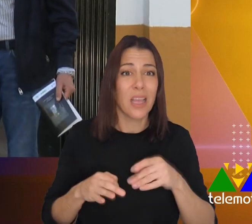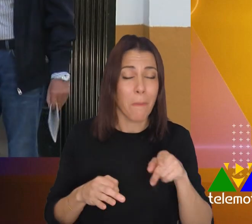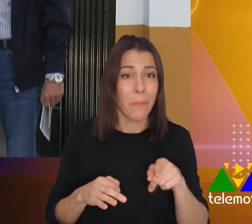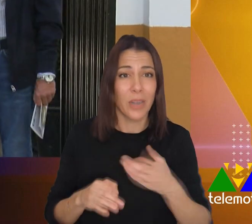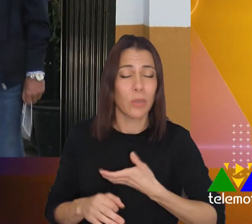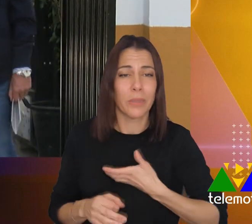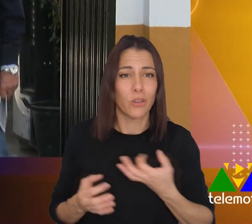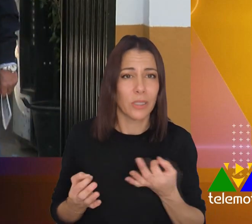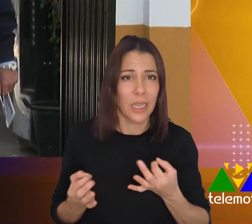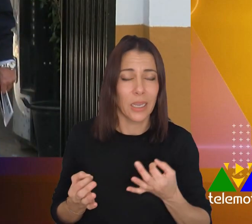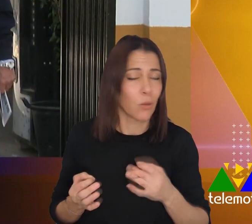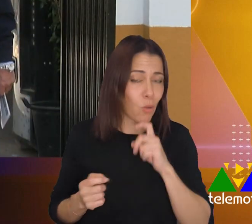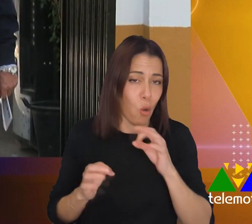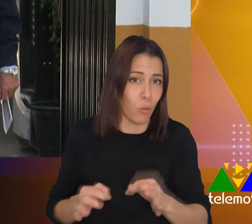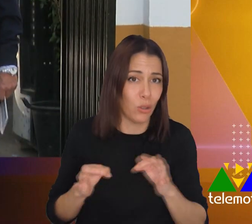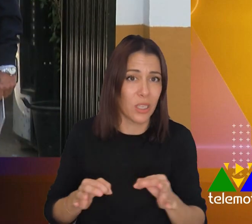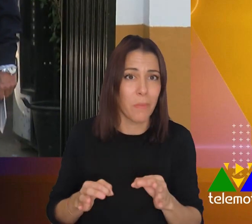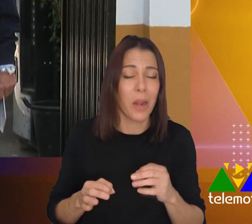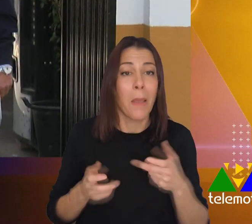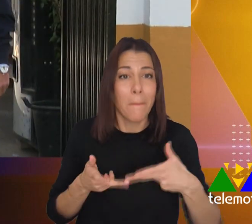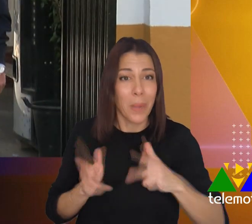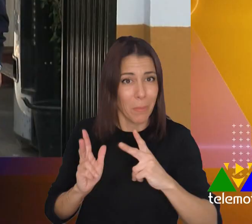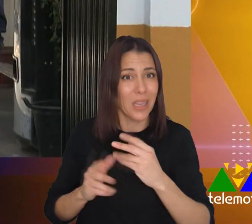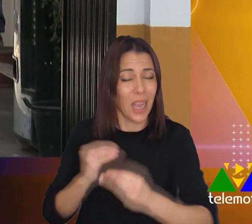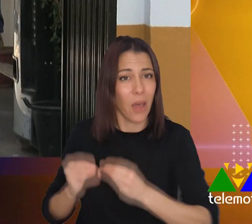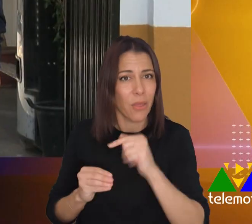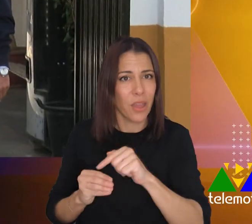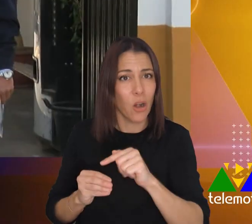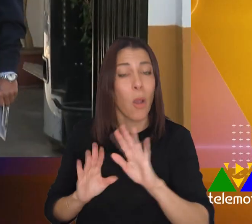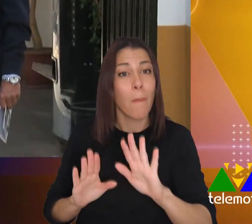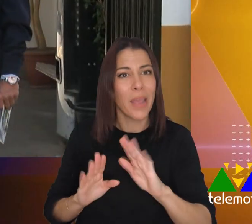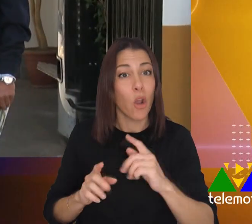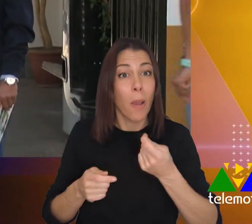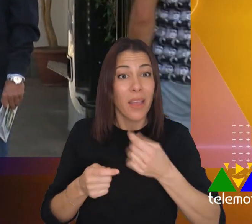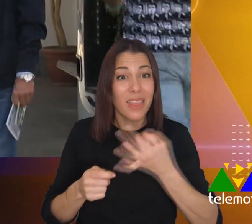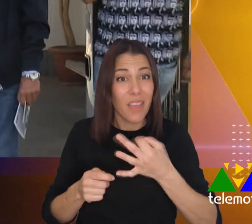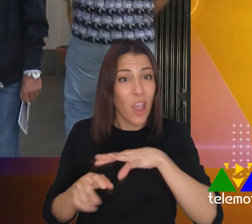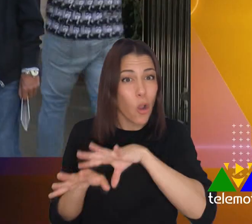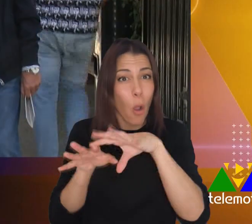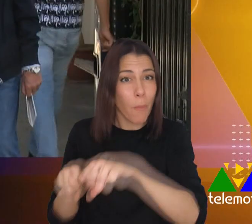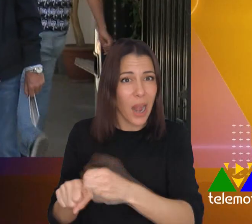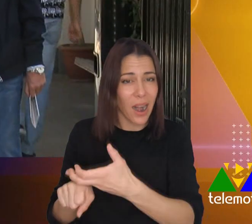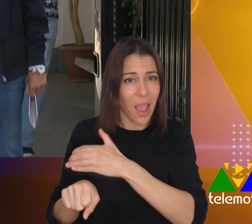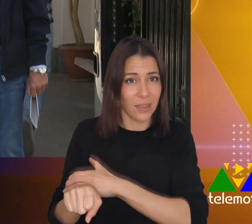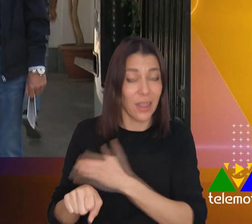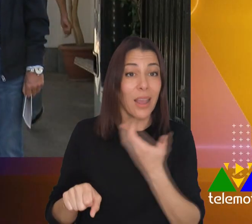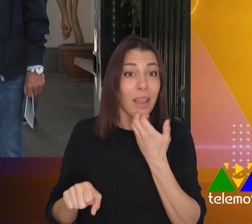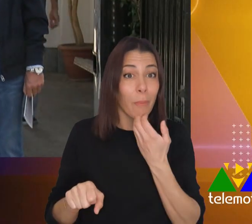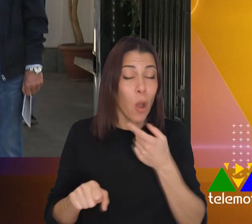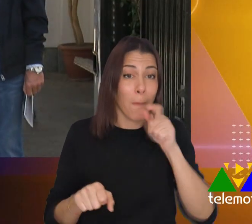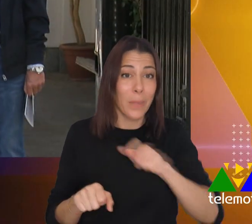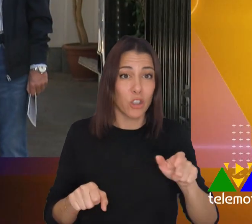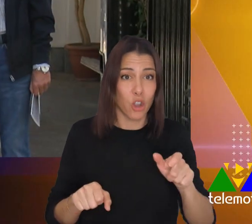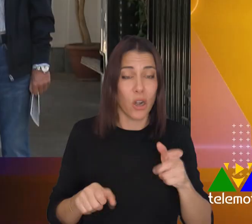dinero, como siempre, y permiten hacerlo con venta previa, es decir, con el dinero que la gente compró